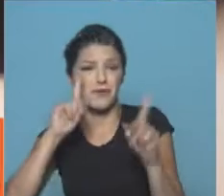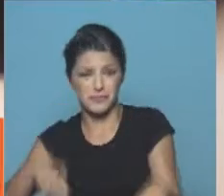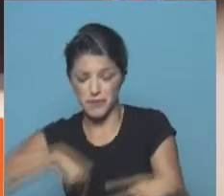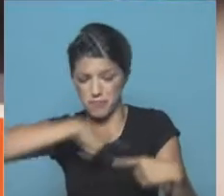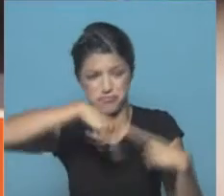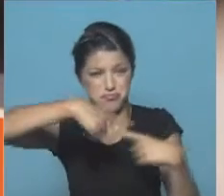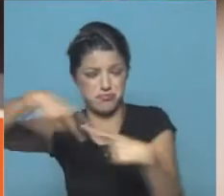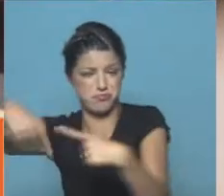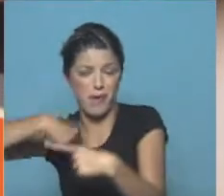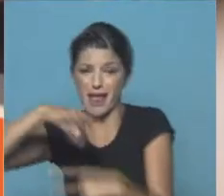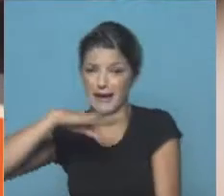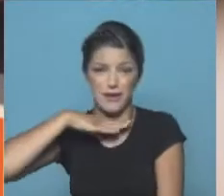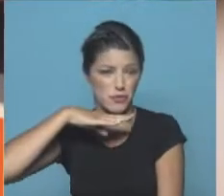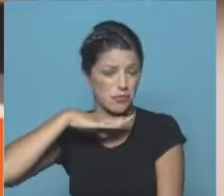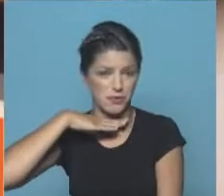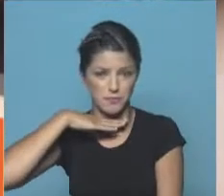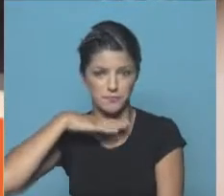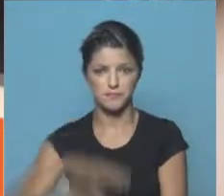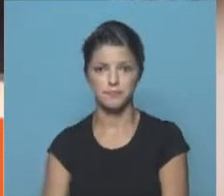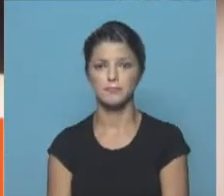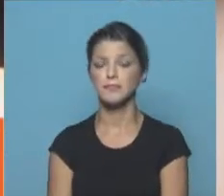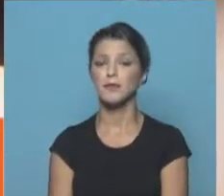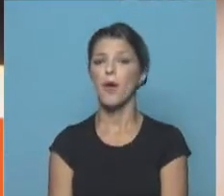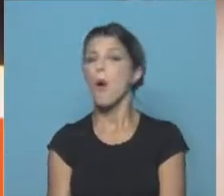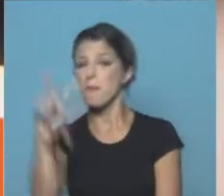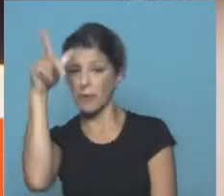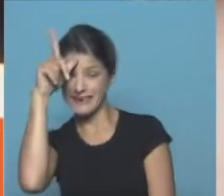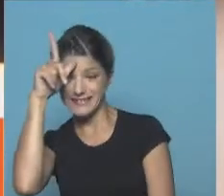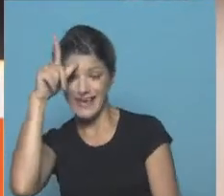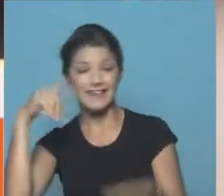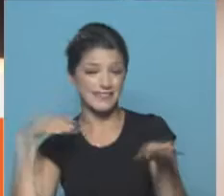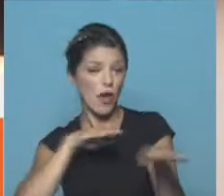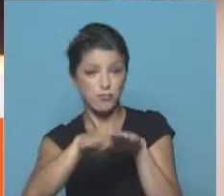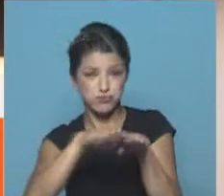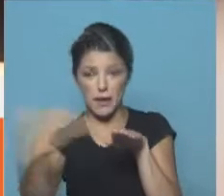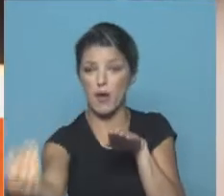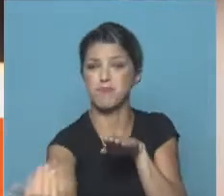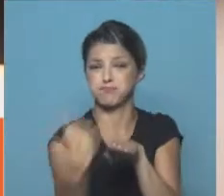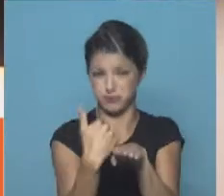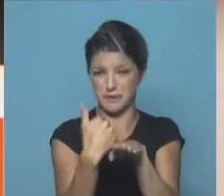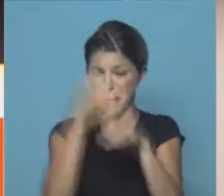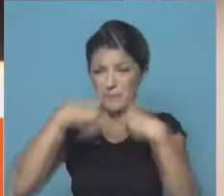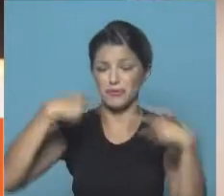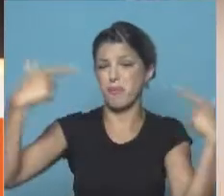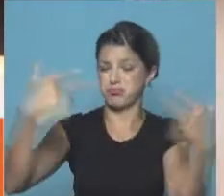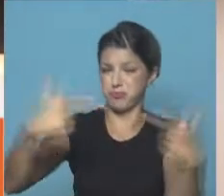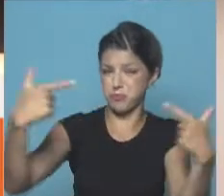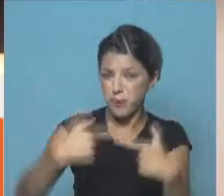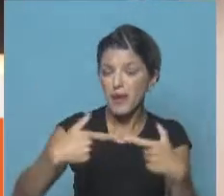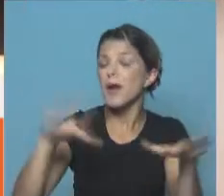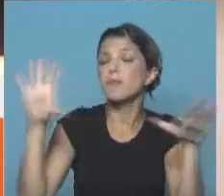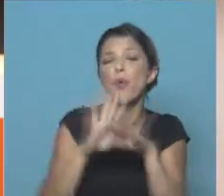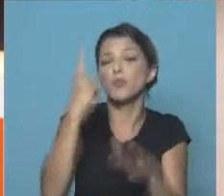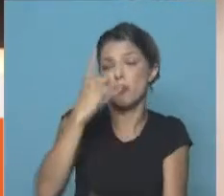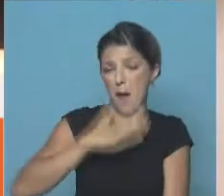chorros. La cuestión que la policía pasó en contramano por Basualdo y empezaron a los tiros, y uno de los tiros impactó